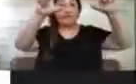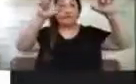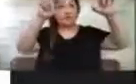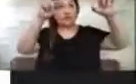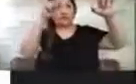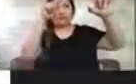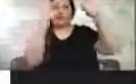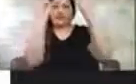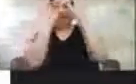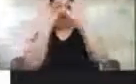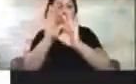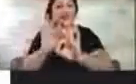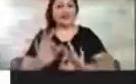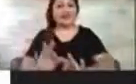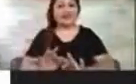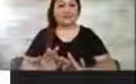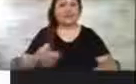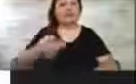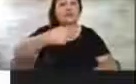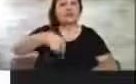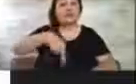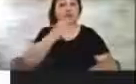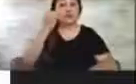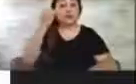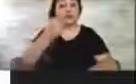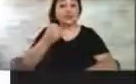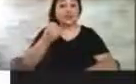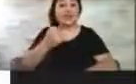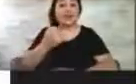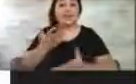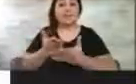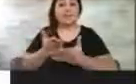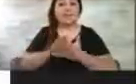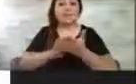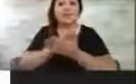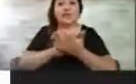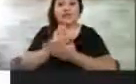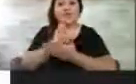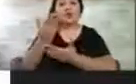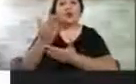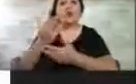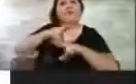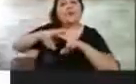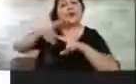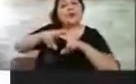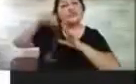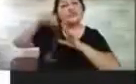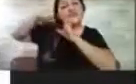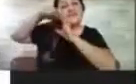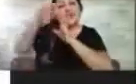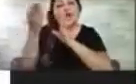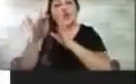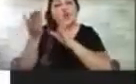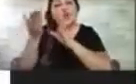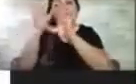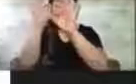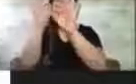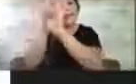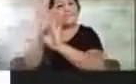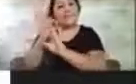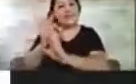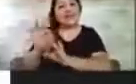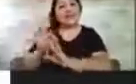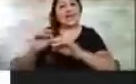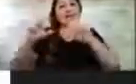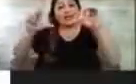Nosotros siempre proponemos, de hecho hemos hecho una serie de vídeos en los que explicamos cómo hay que describir imágenes y por qué hay que describir